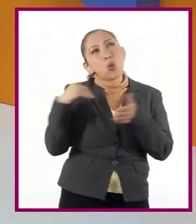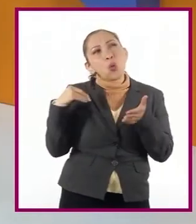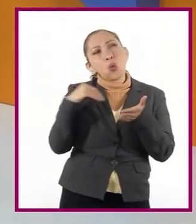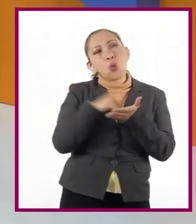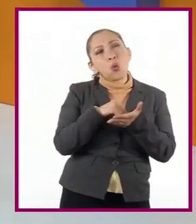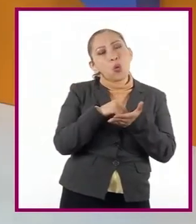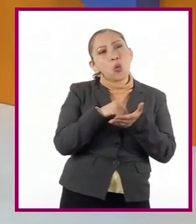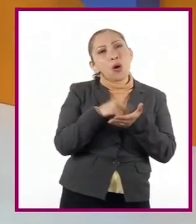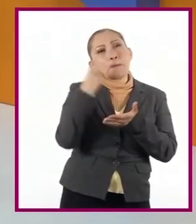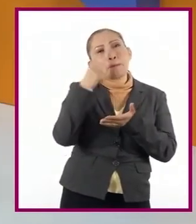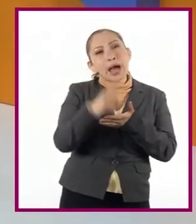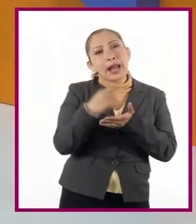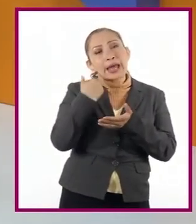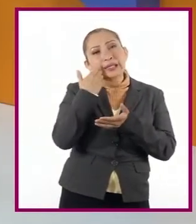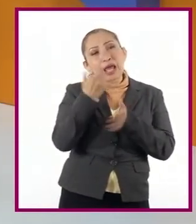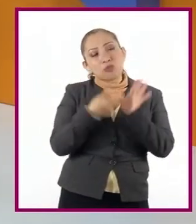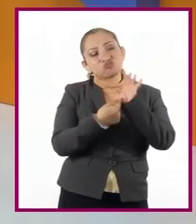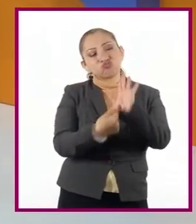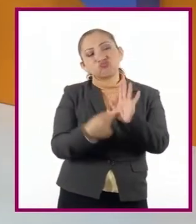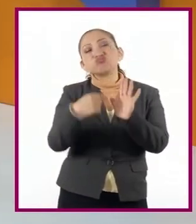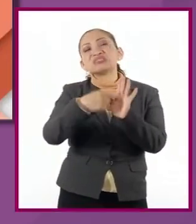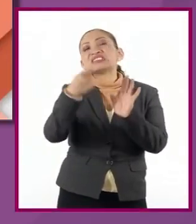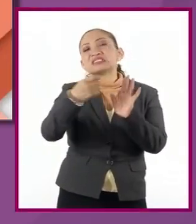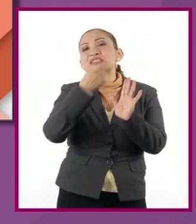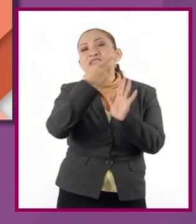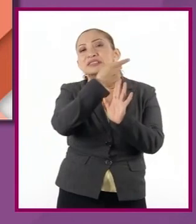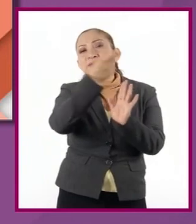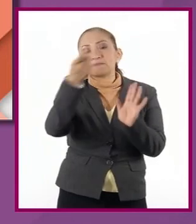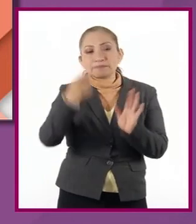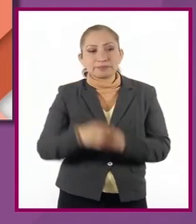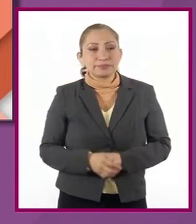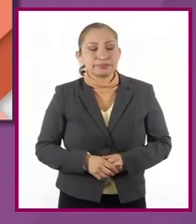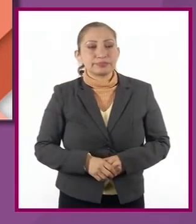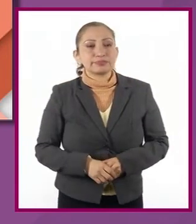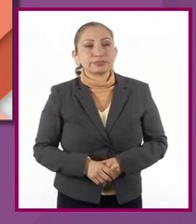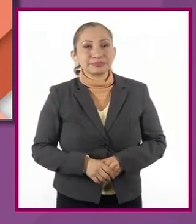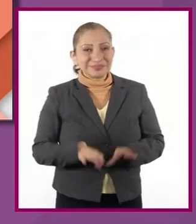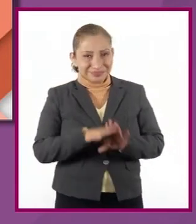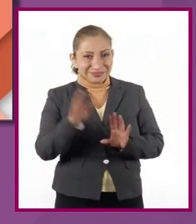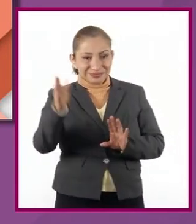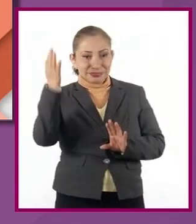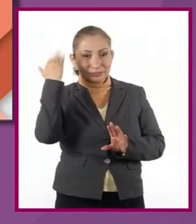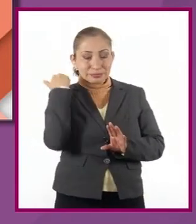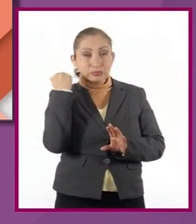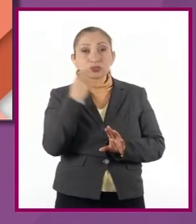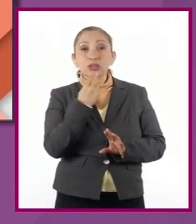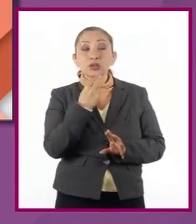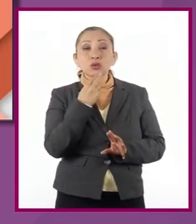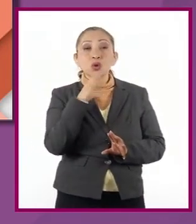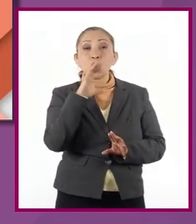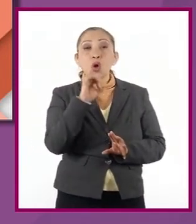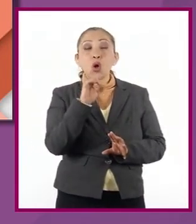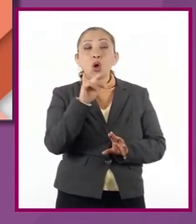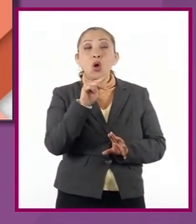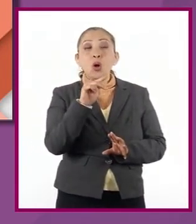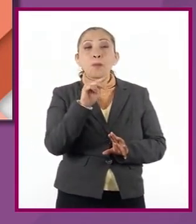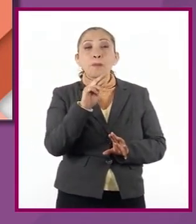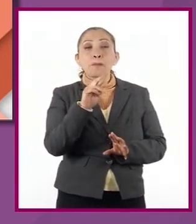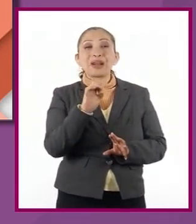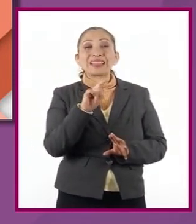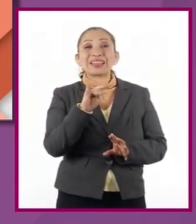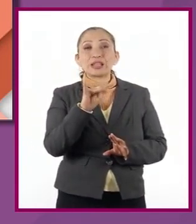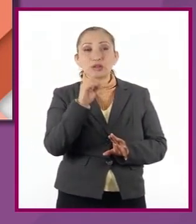conviene más para la intención de nuestro texto. Como en el caso anterior, el uso del copretérito permite